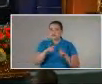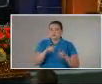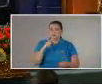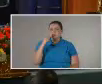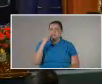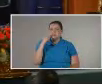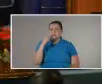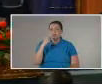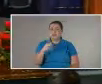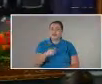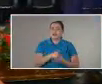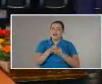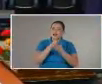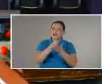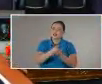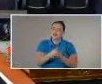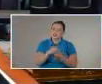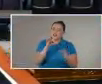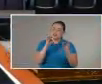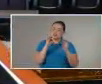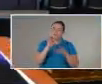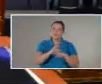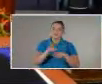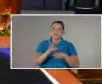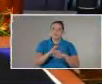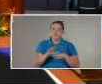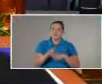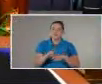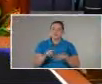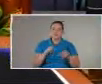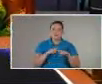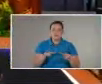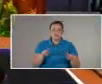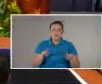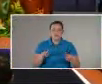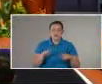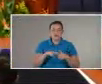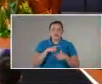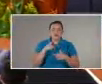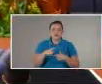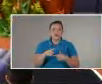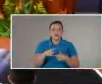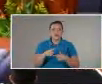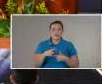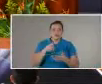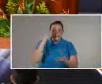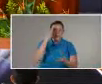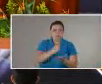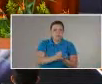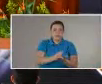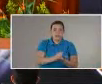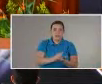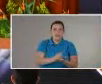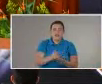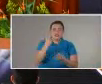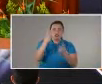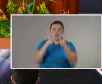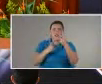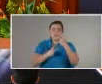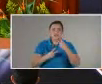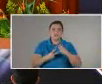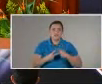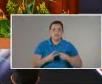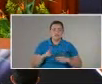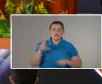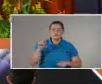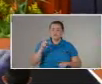ciertas situaciones en cuanto al proceso natural. Pero cuando se interrumpe y se vuelve antinatural, la